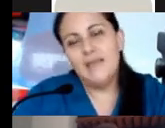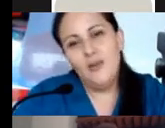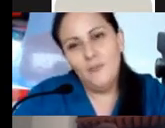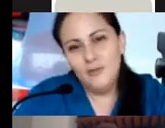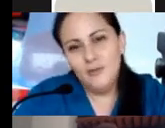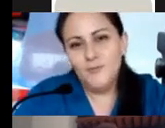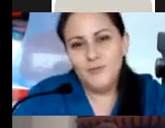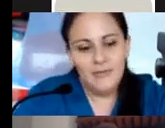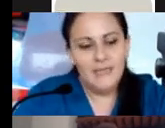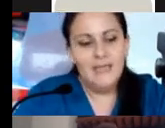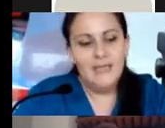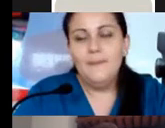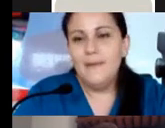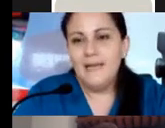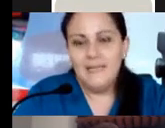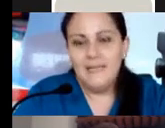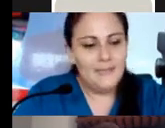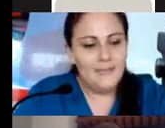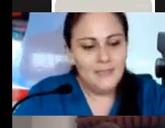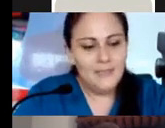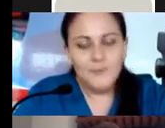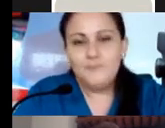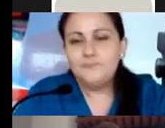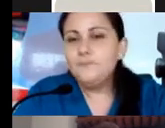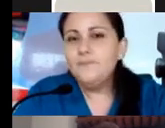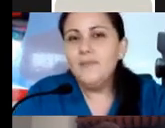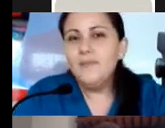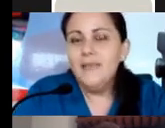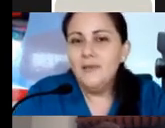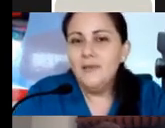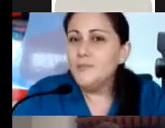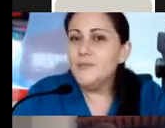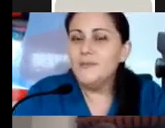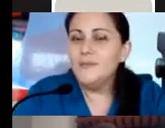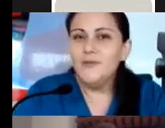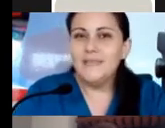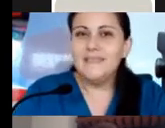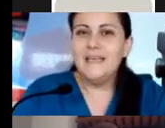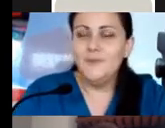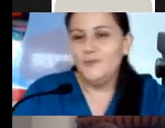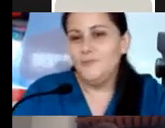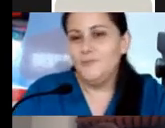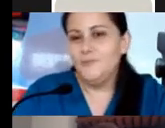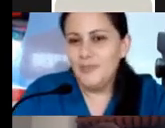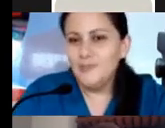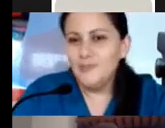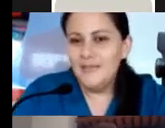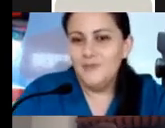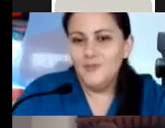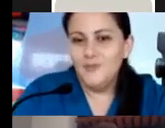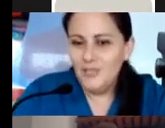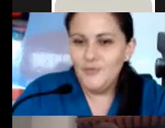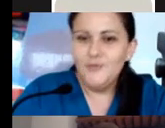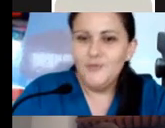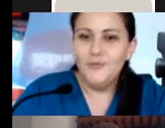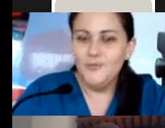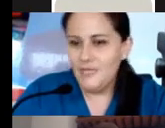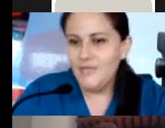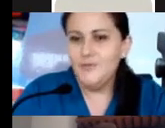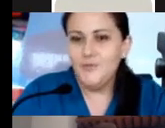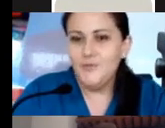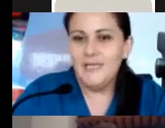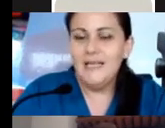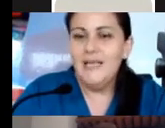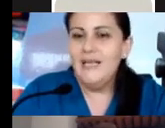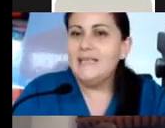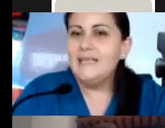sol sea lo menos posible para el aditamento. Otra observación es que, bueno, todos sabemos que los niños o los